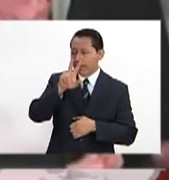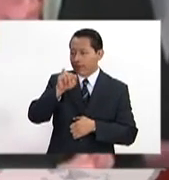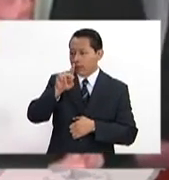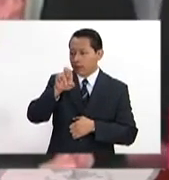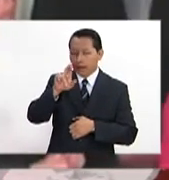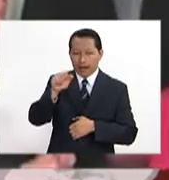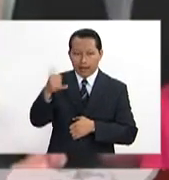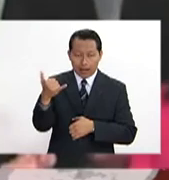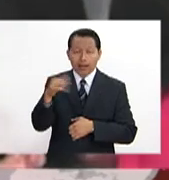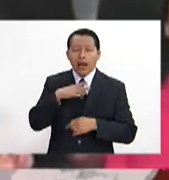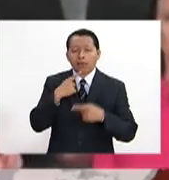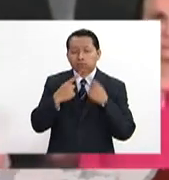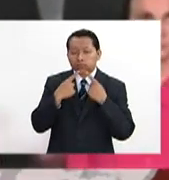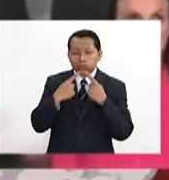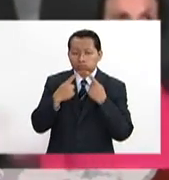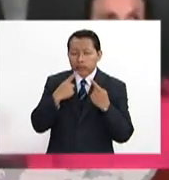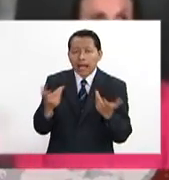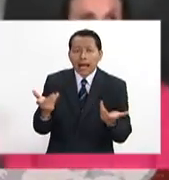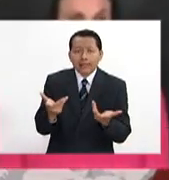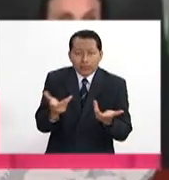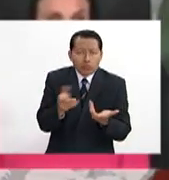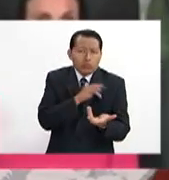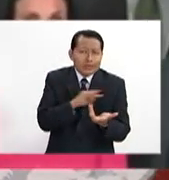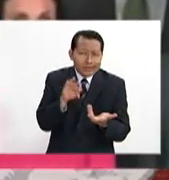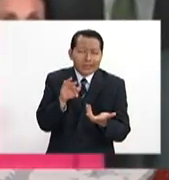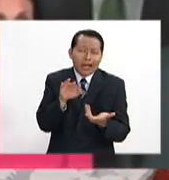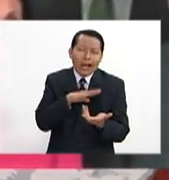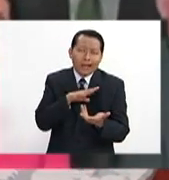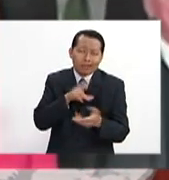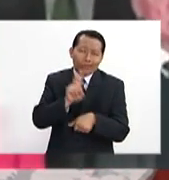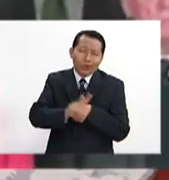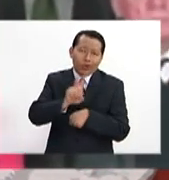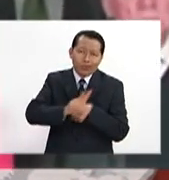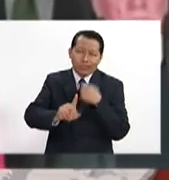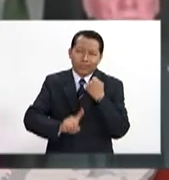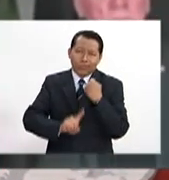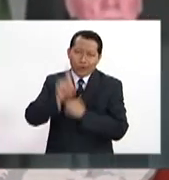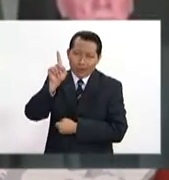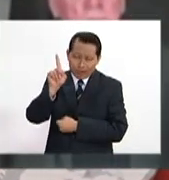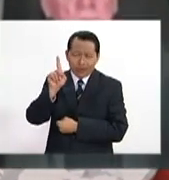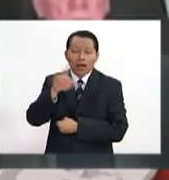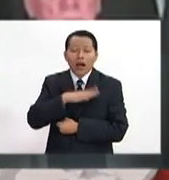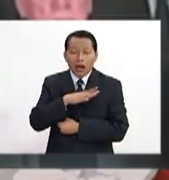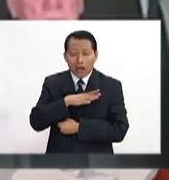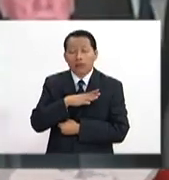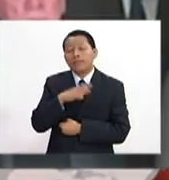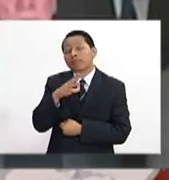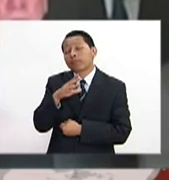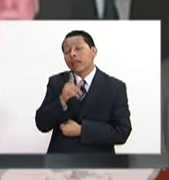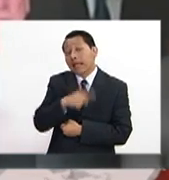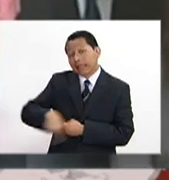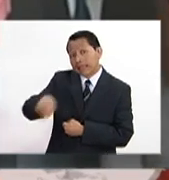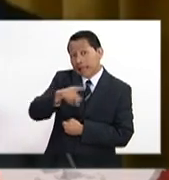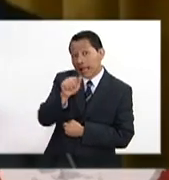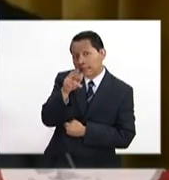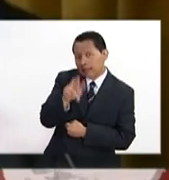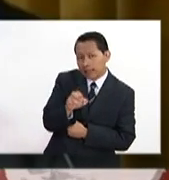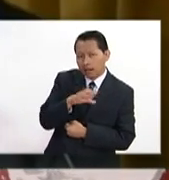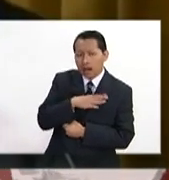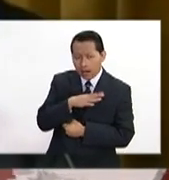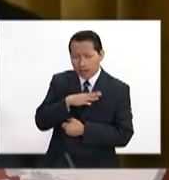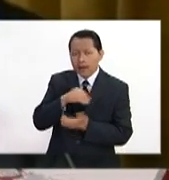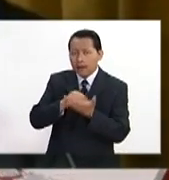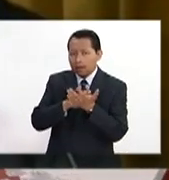para debatir la situación política que se vive en Venezuela, la crisis que se vive en Venezuela. Los ministros de Relaciones Exteriores suscribieron la declaración de